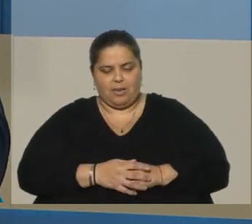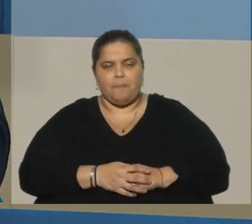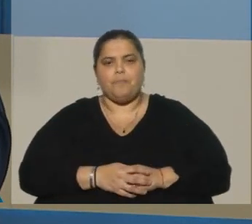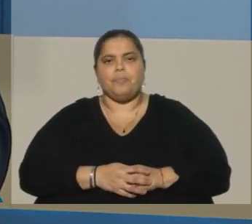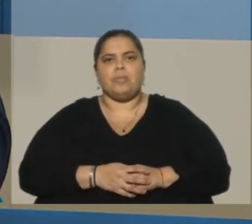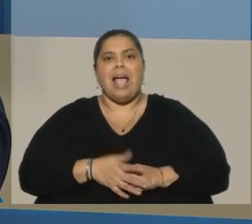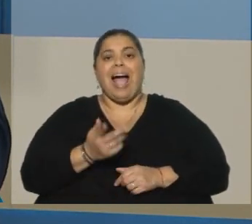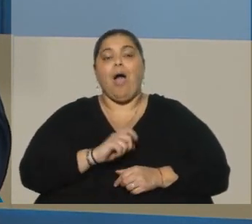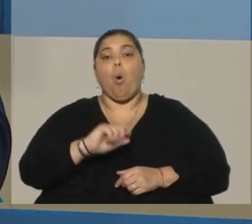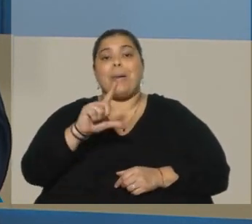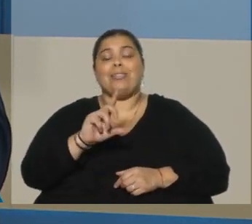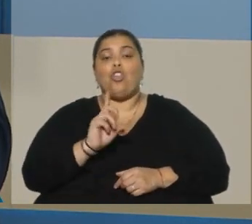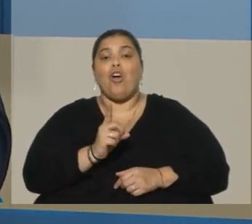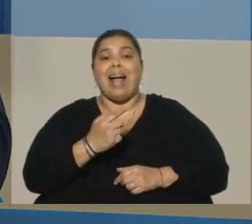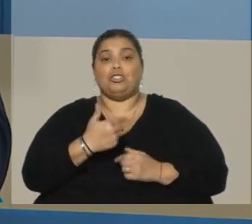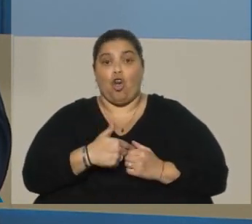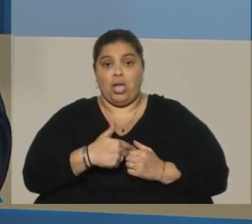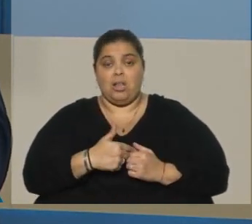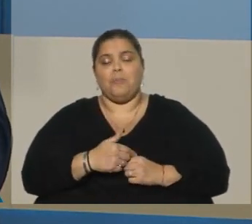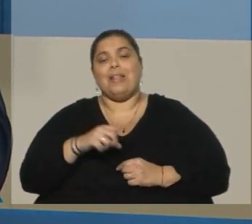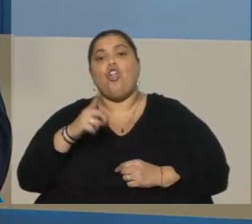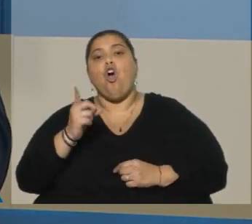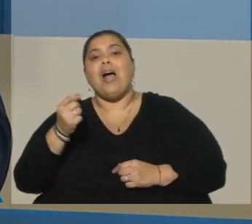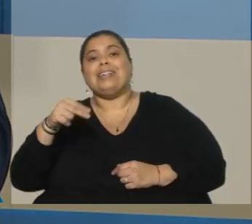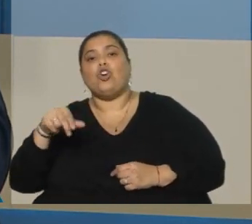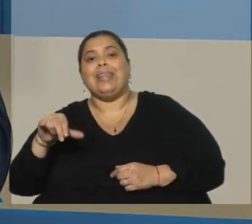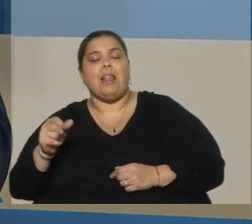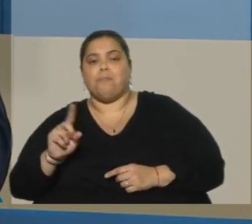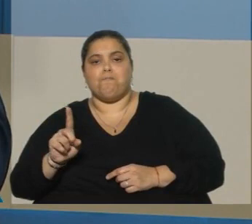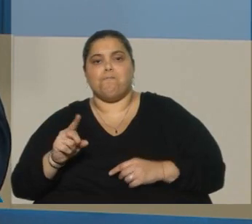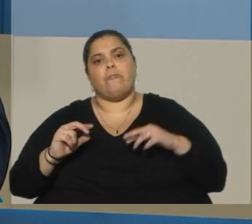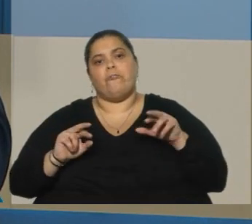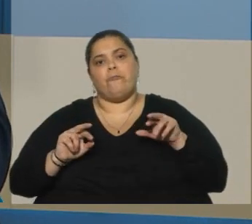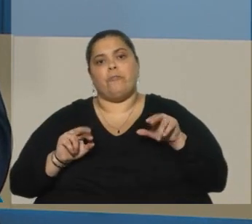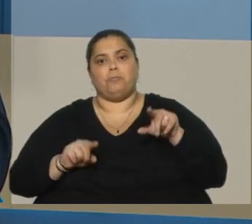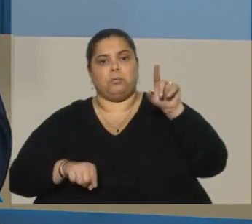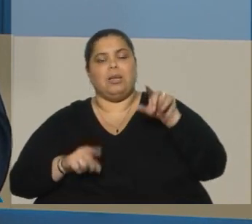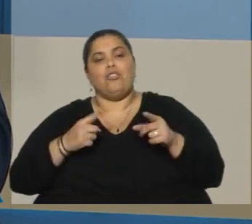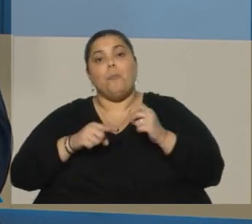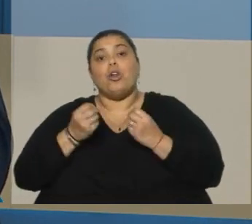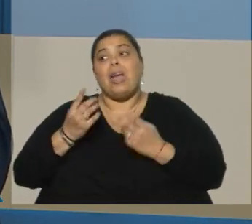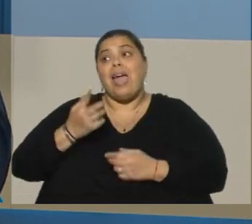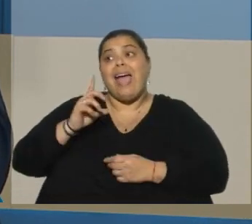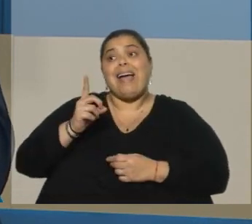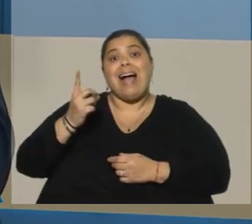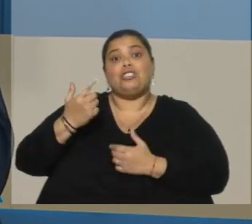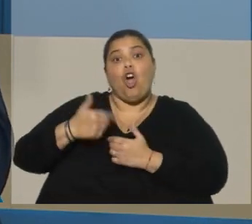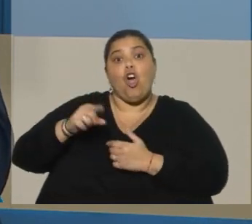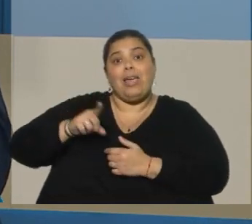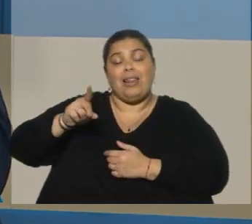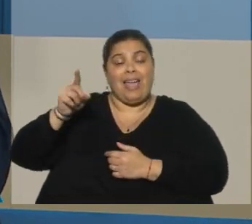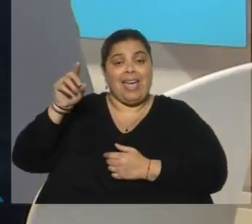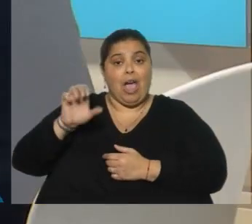tuvo un incremento muy grande del gasoil, debido prácticamente a la demanda de gasoil que hubo en Europa para sustituir el gas natural que venía de